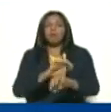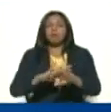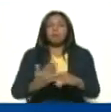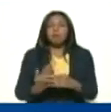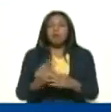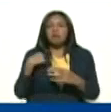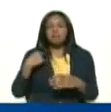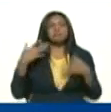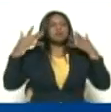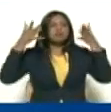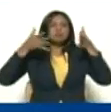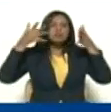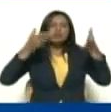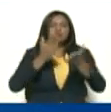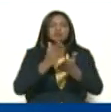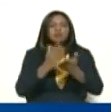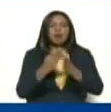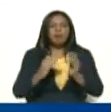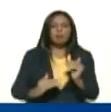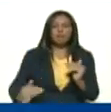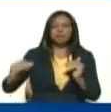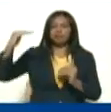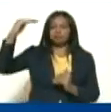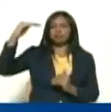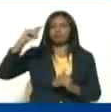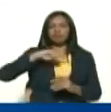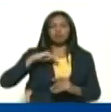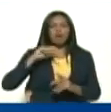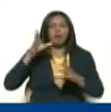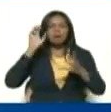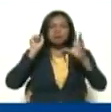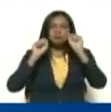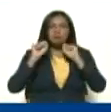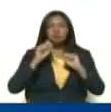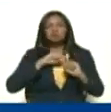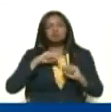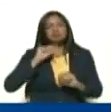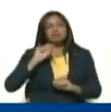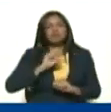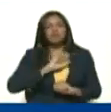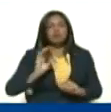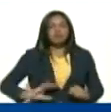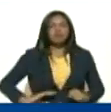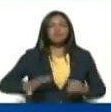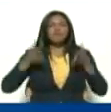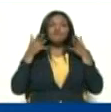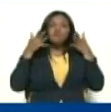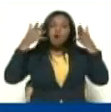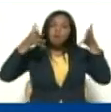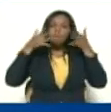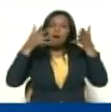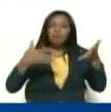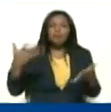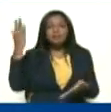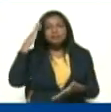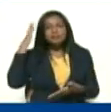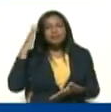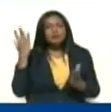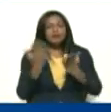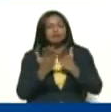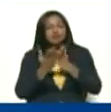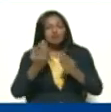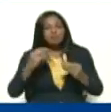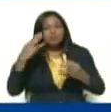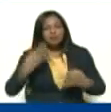la, desde lo, lo mínimo que hemos aprendido. Necesitamos un cristianismo formado que estudie a Jesús